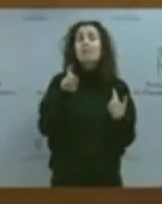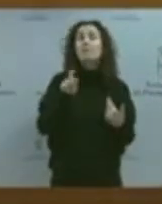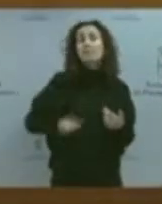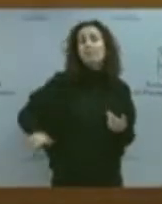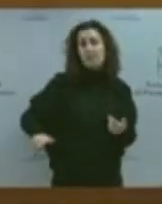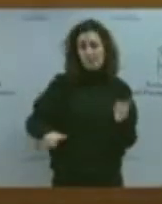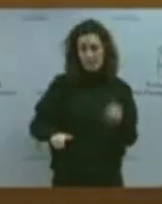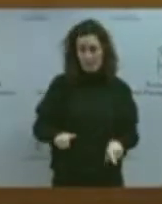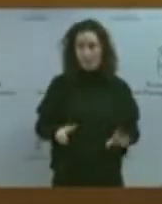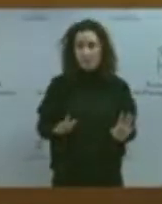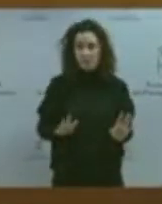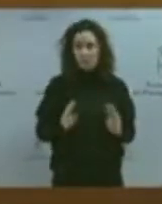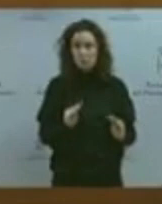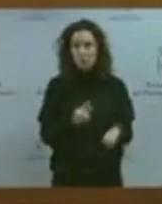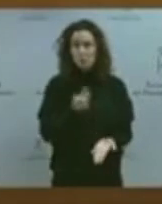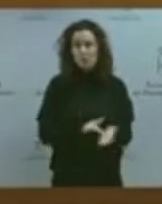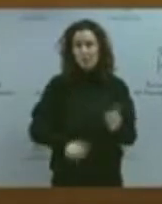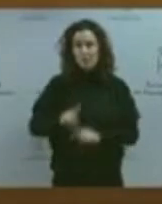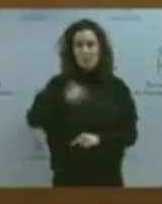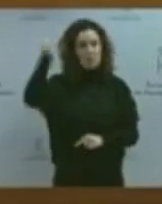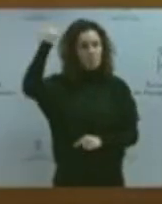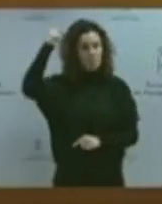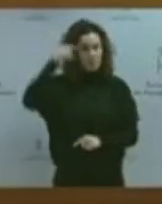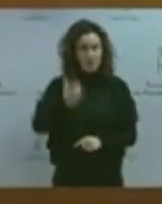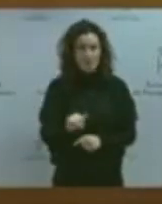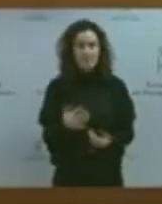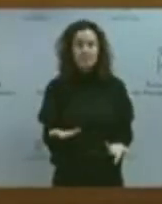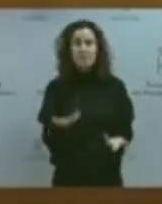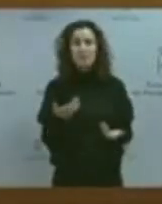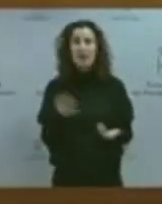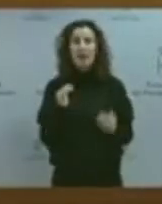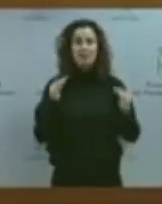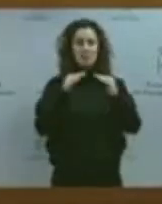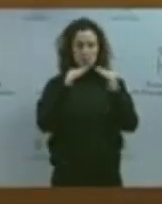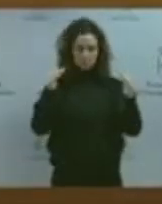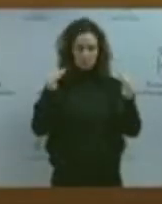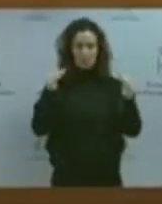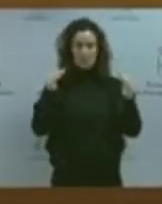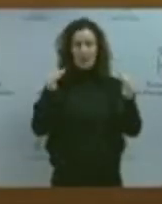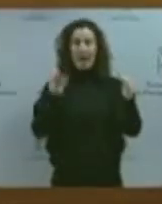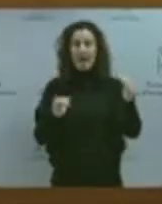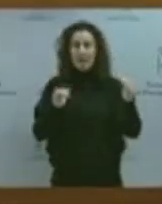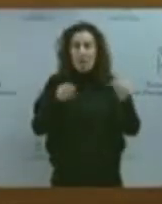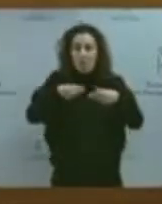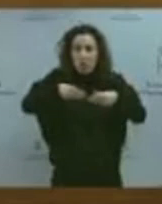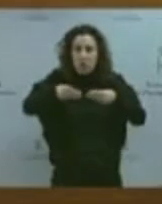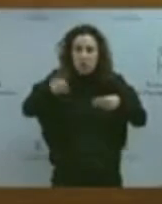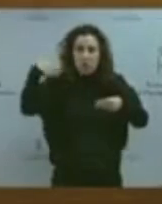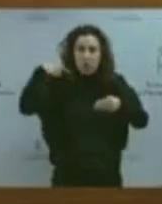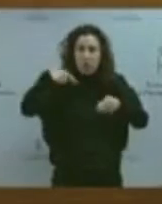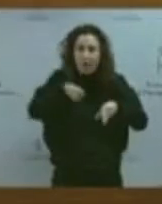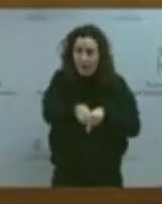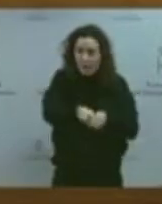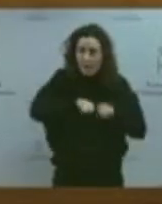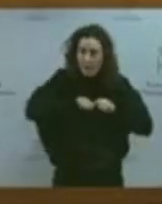señora consejera. Tienen un tejado que tiene amianto, señora consejera, que tiene amianto, que esto ya es del Pleistoceno. Es imposible